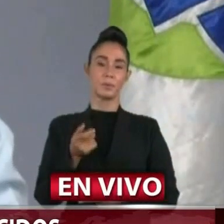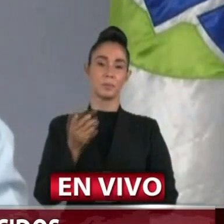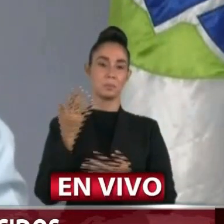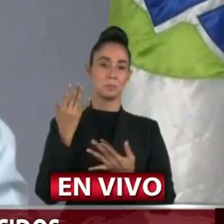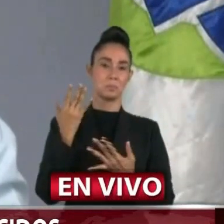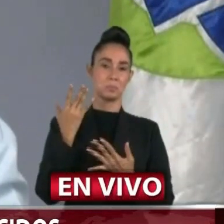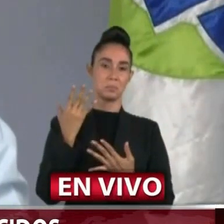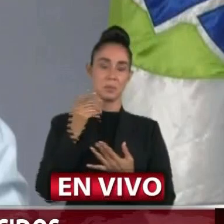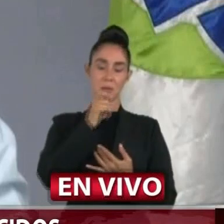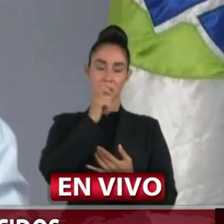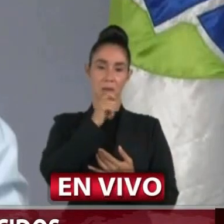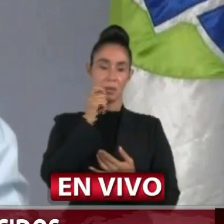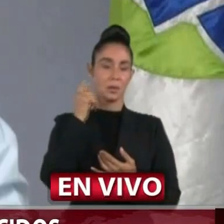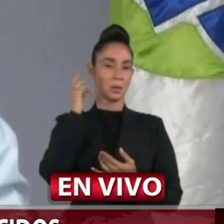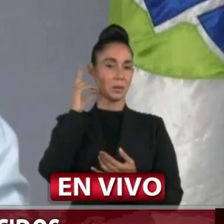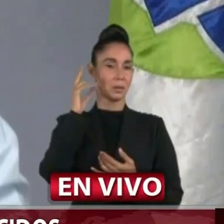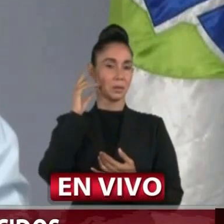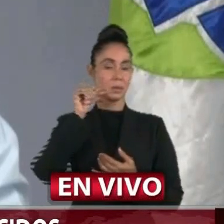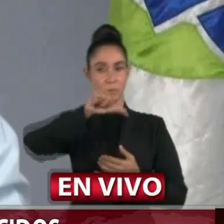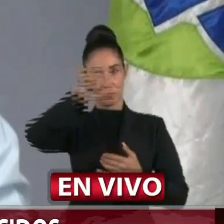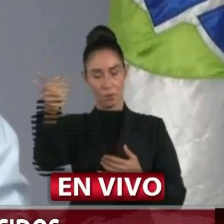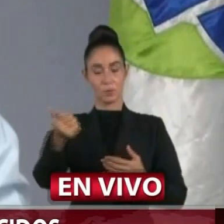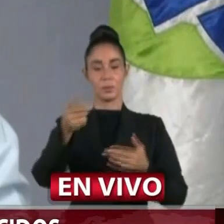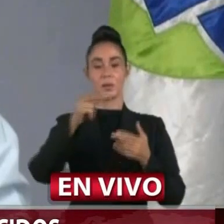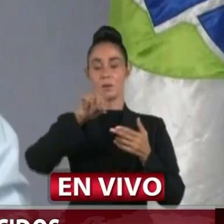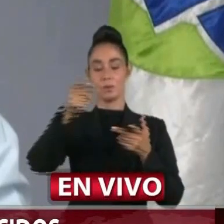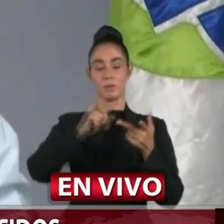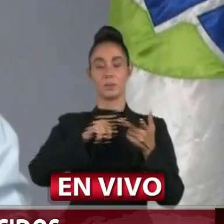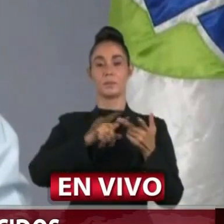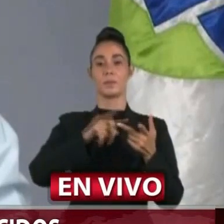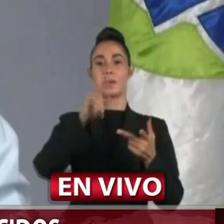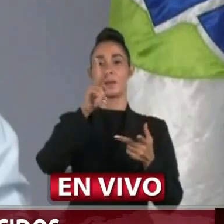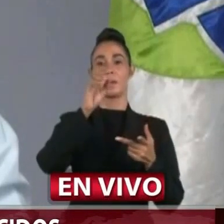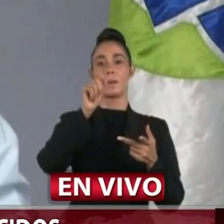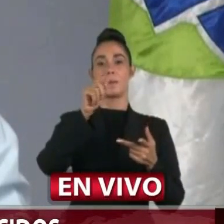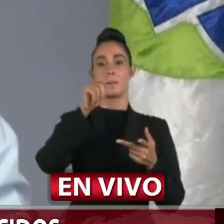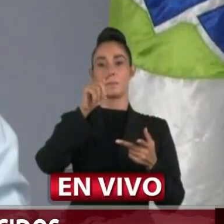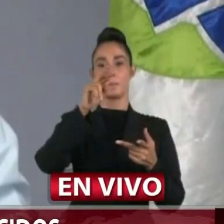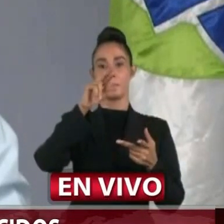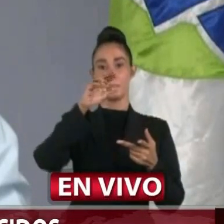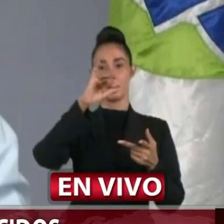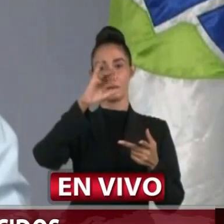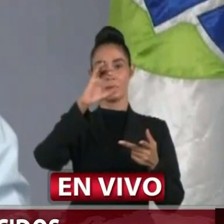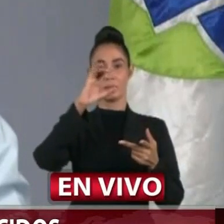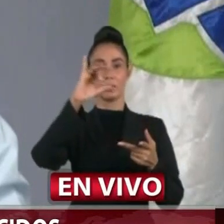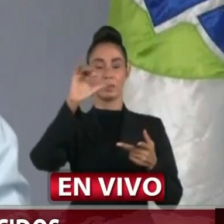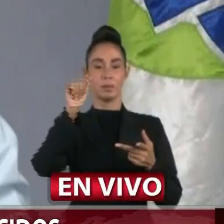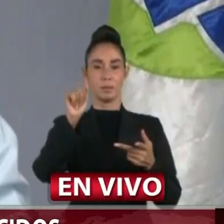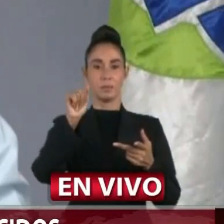Parece que tiene un inconveniente técnico. Pasamos a Patricia Pérez, Telecentro.